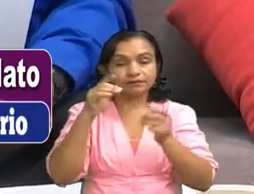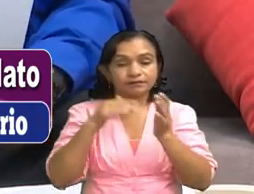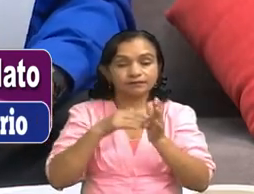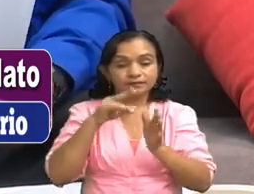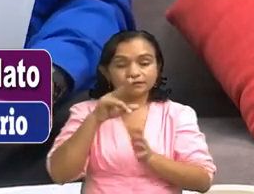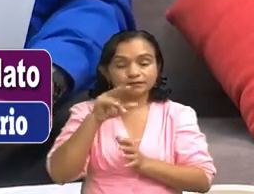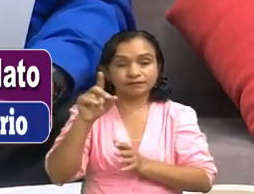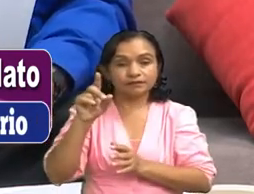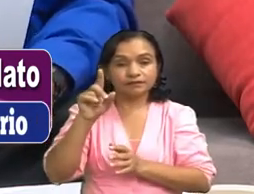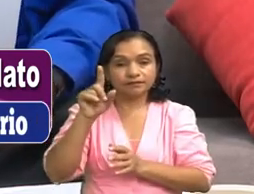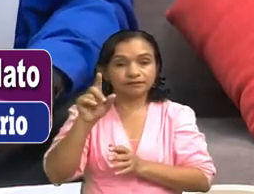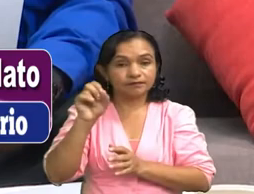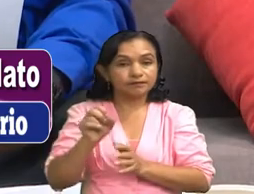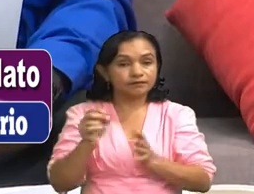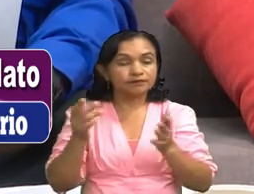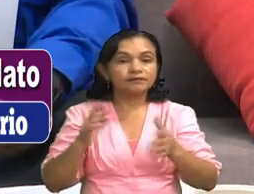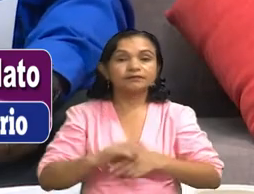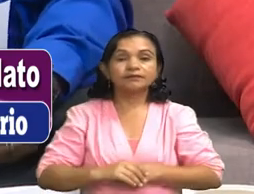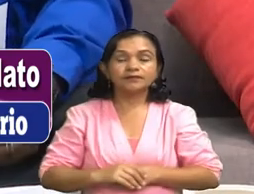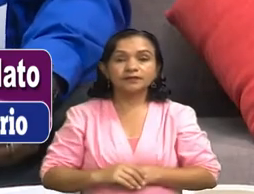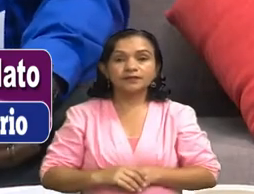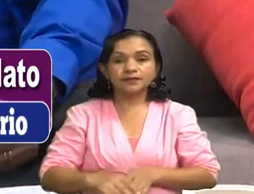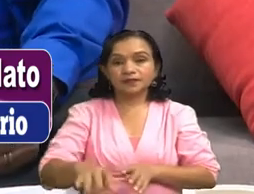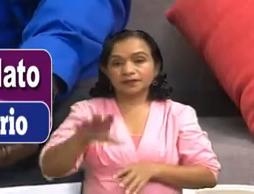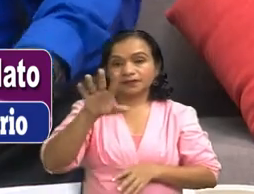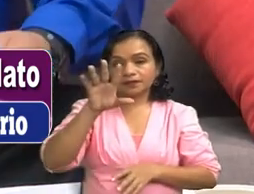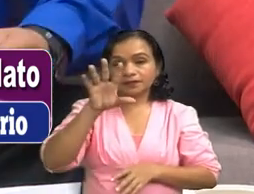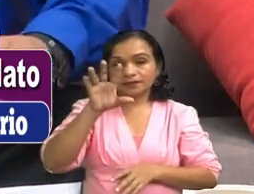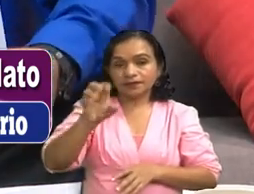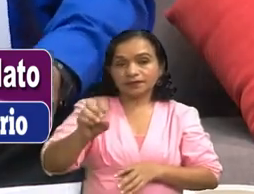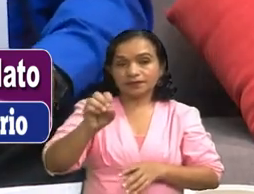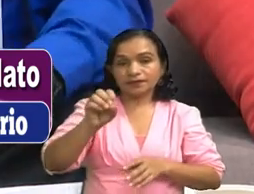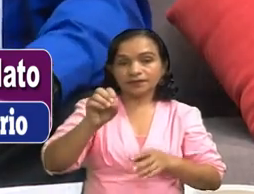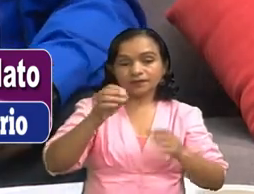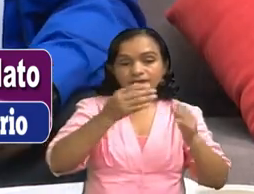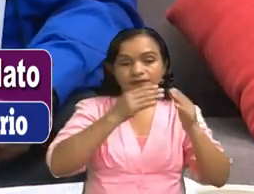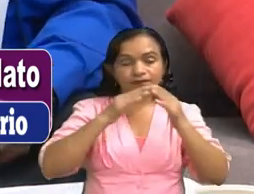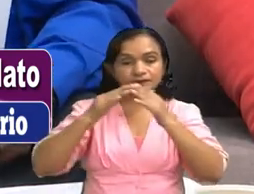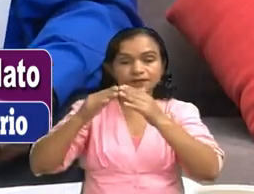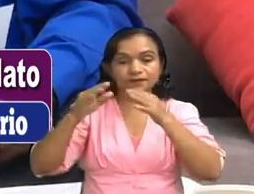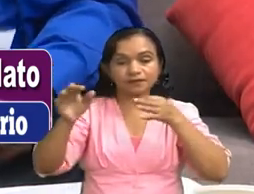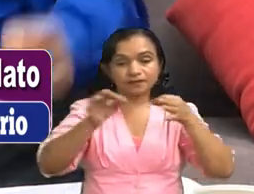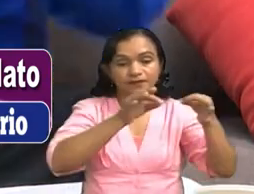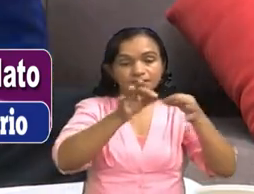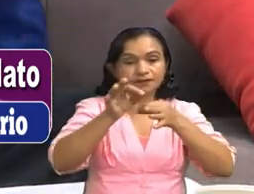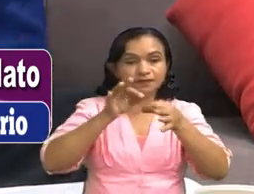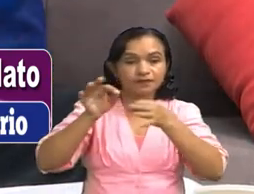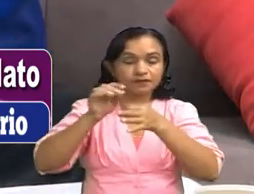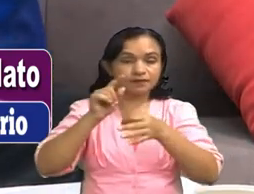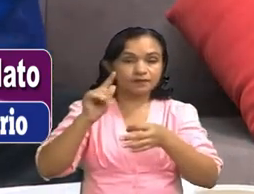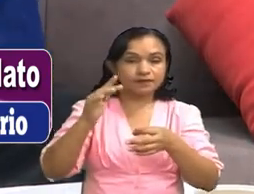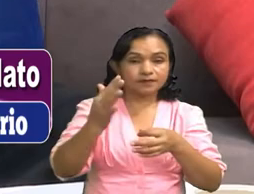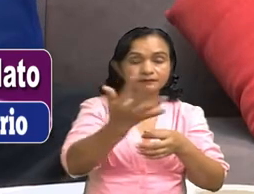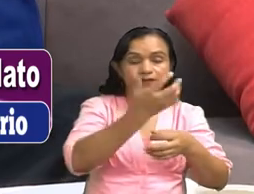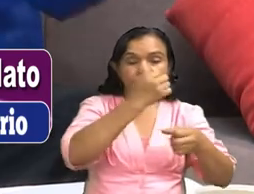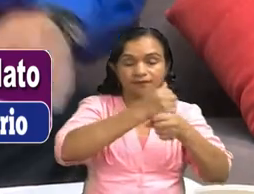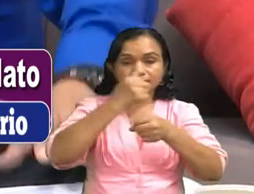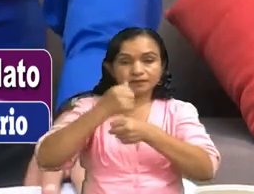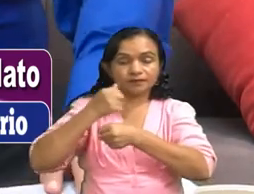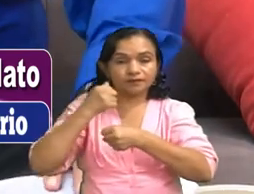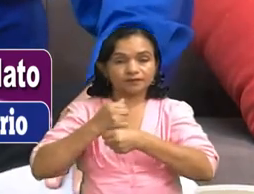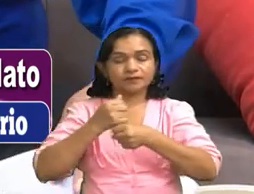1.210. Y son 50 comunidades que tiene la isla de Ometepe. Todo ese es un trabajo. Todo